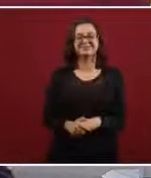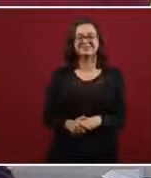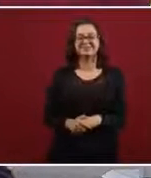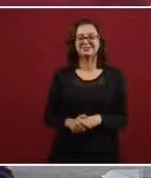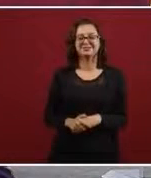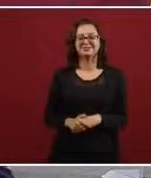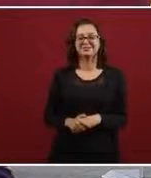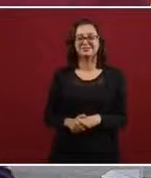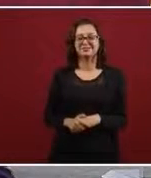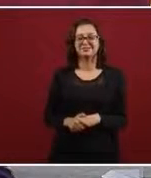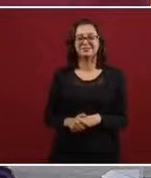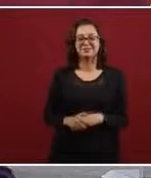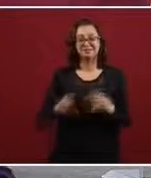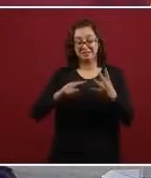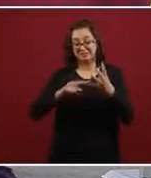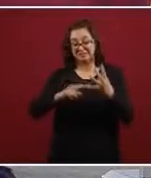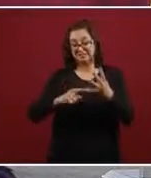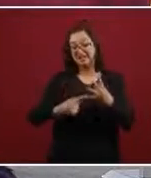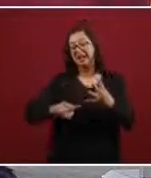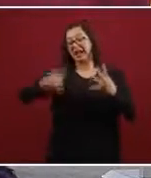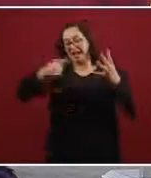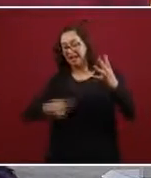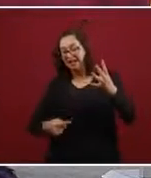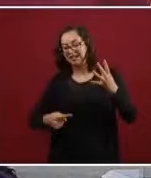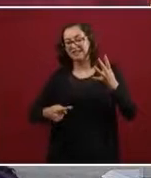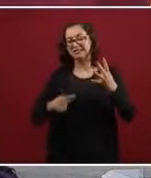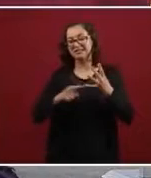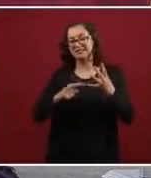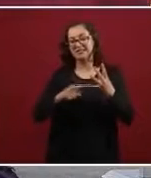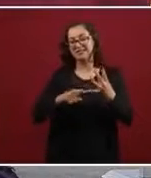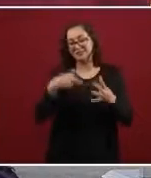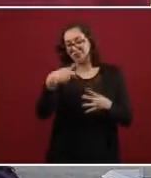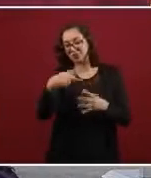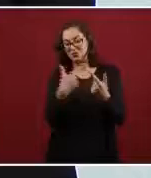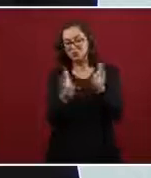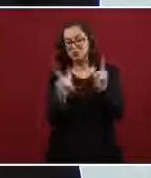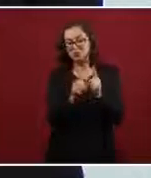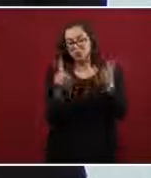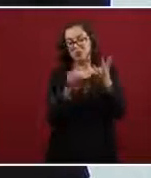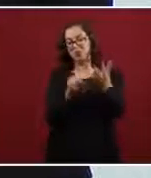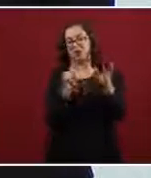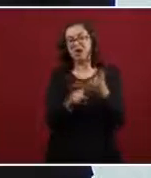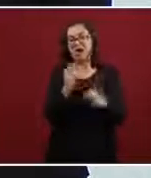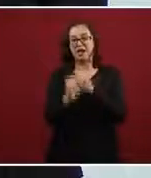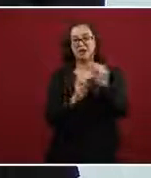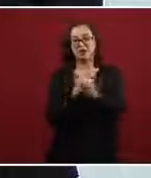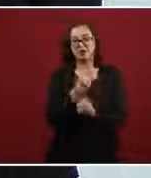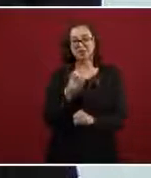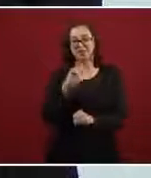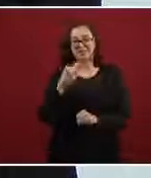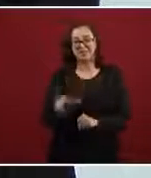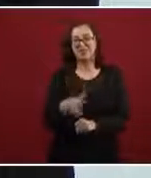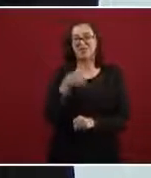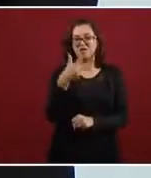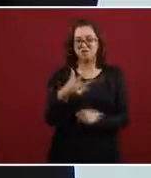La Cuarta Transformación de ese partido en el 88.